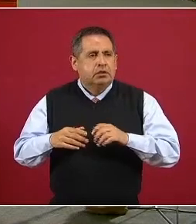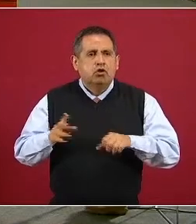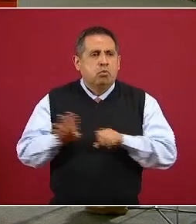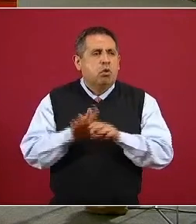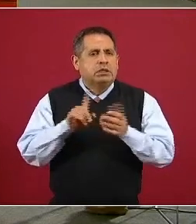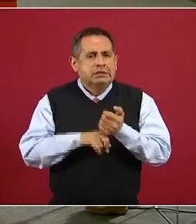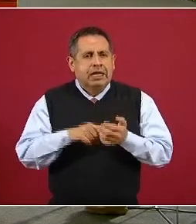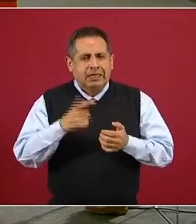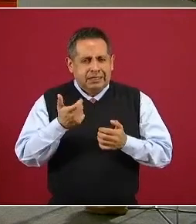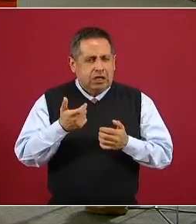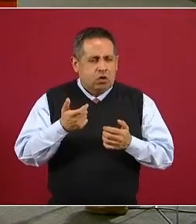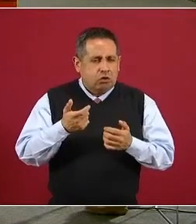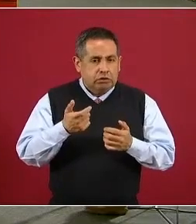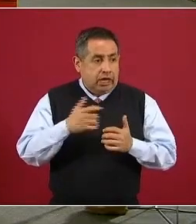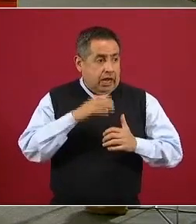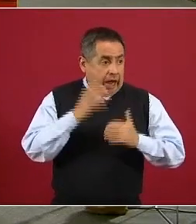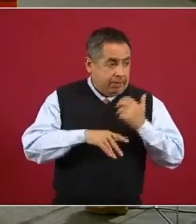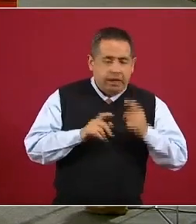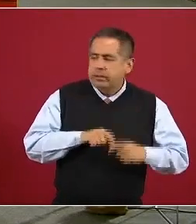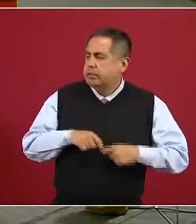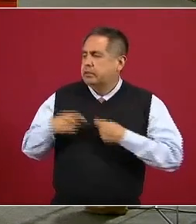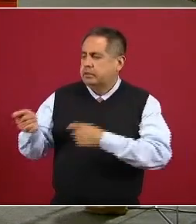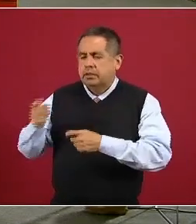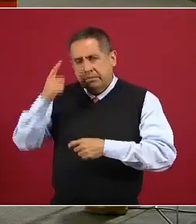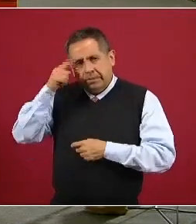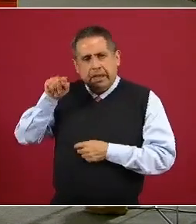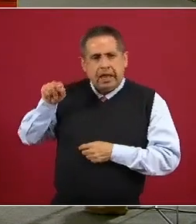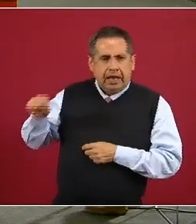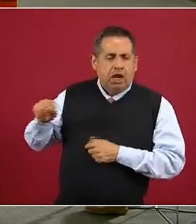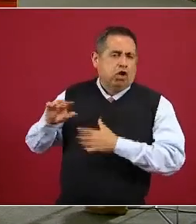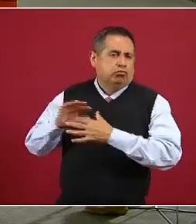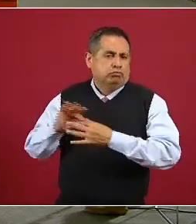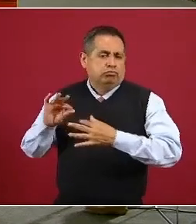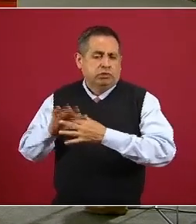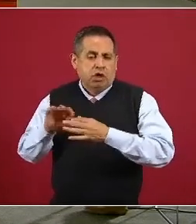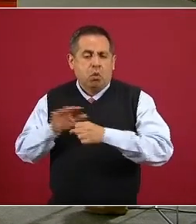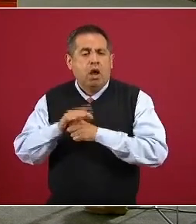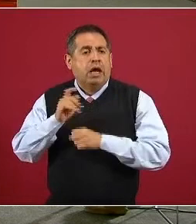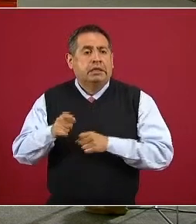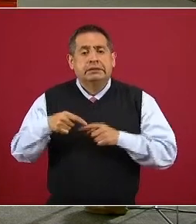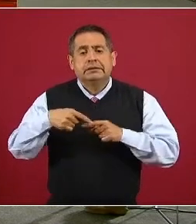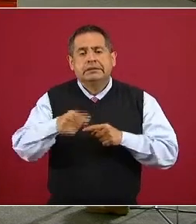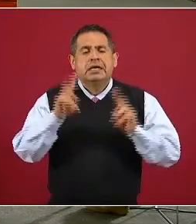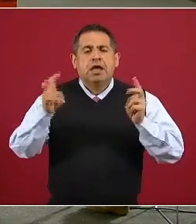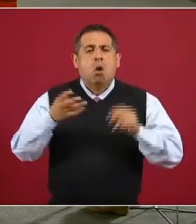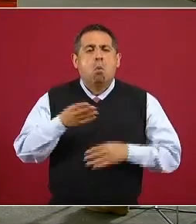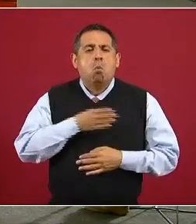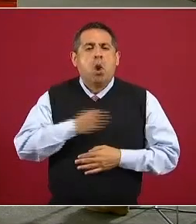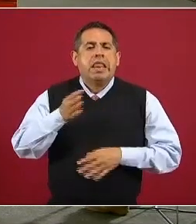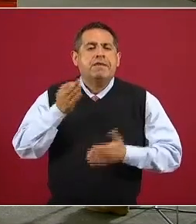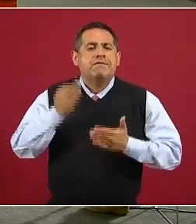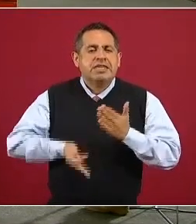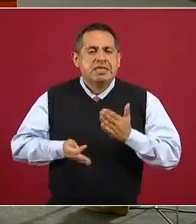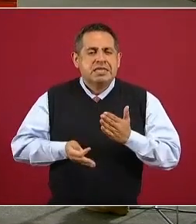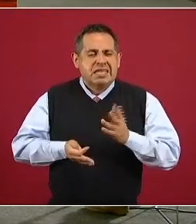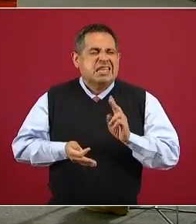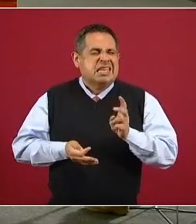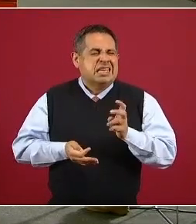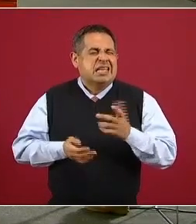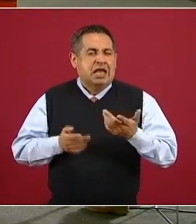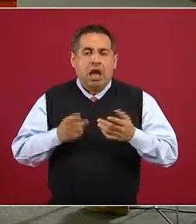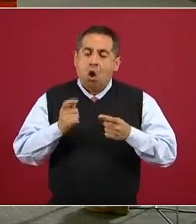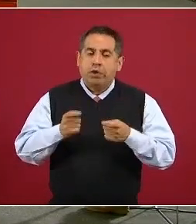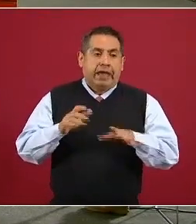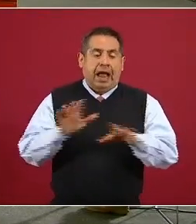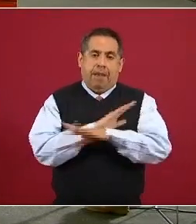el tema de reembolsos, le damos la palabra a Jorge para que nos cuente qué trae el Buen Fin este año, qué